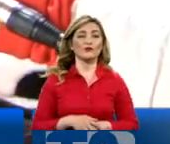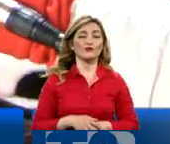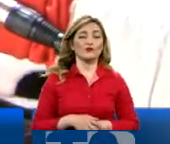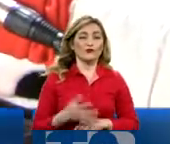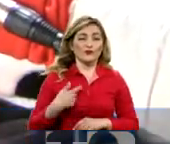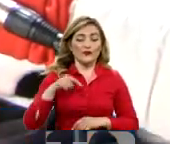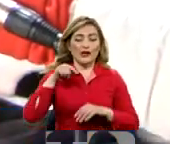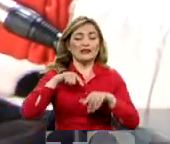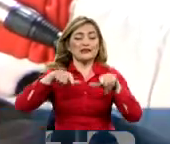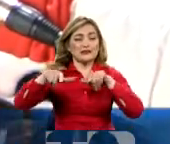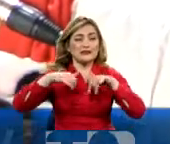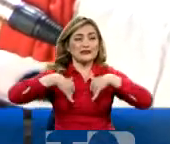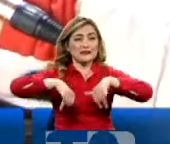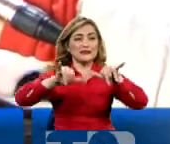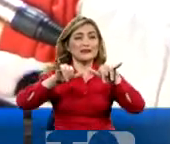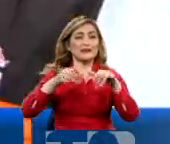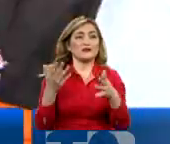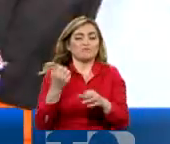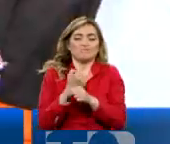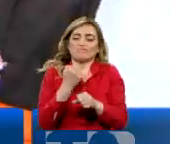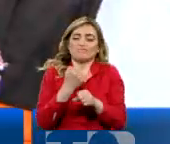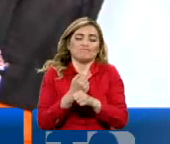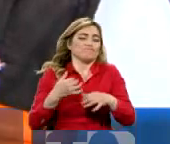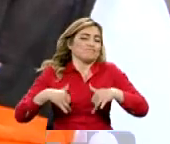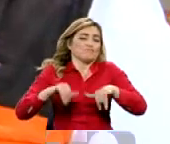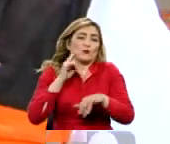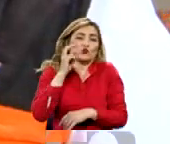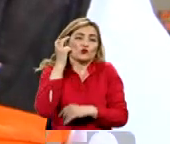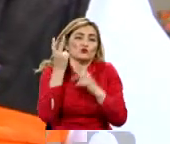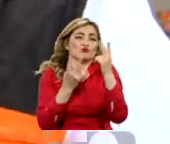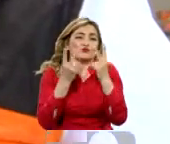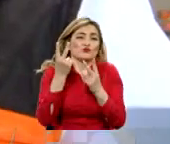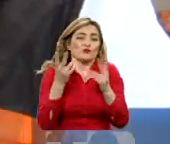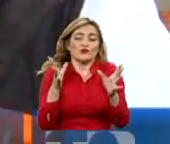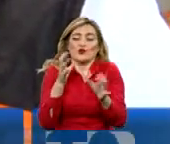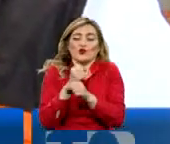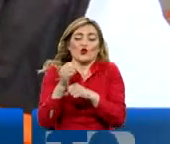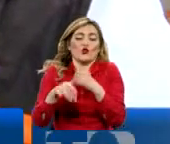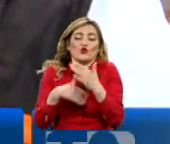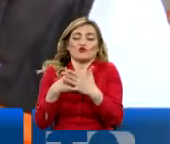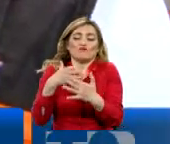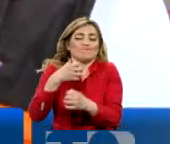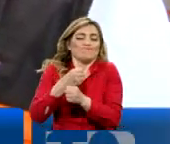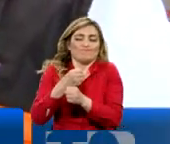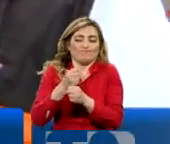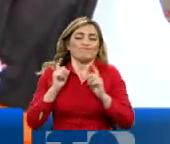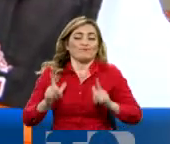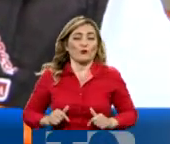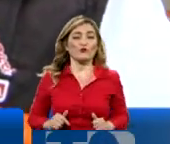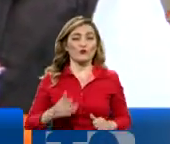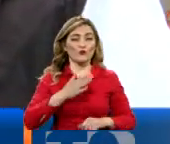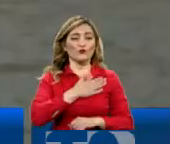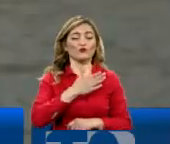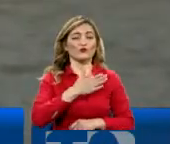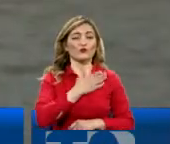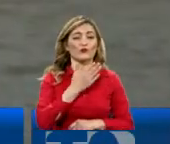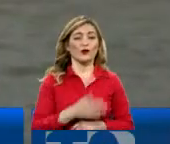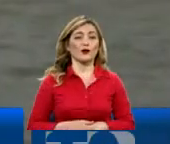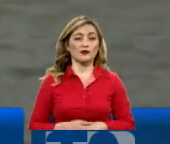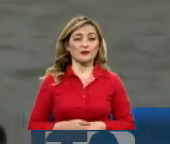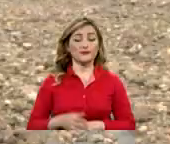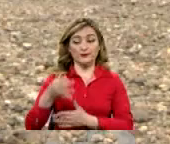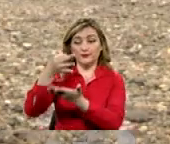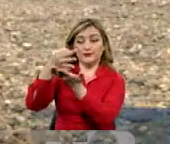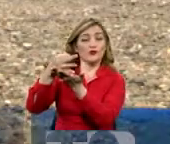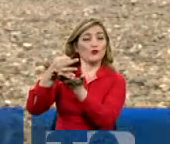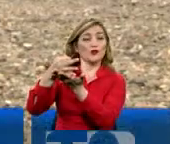de eso no es vivida y no tenemos de donde más estamos con todas las medidas de bioseguridad y confiabilidad para nuestros pico topas y